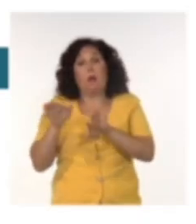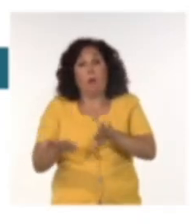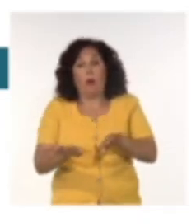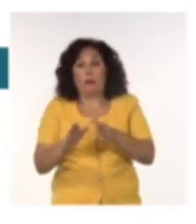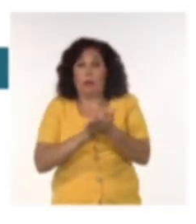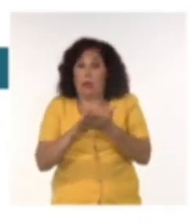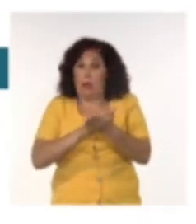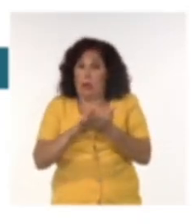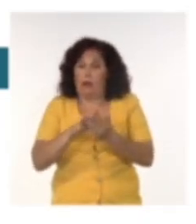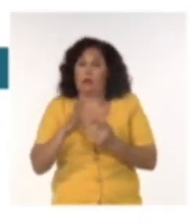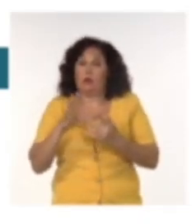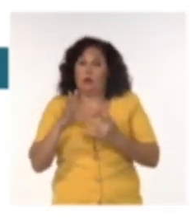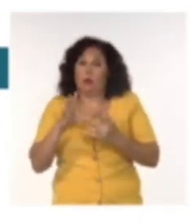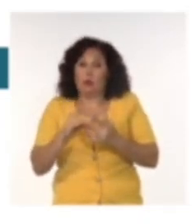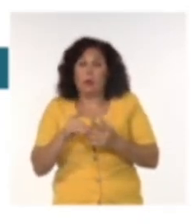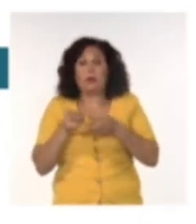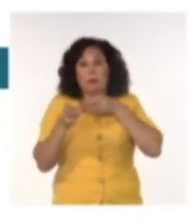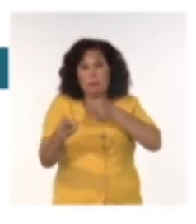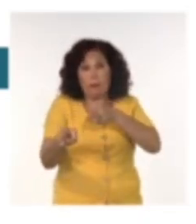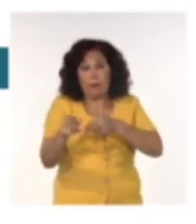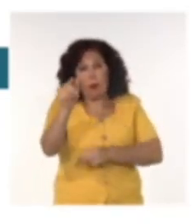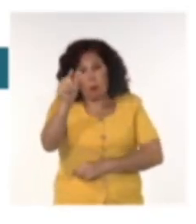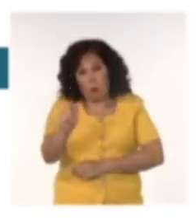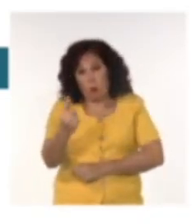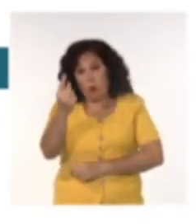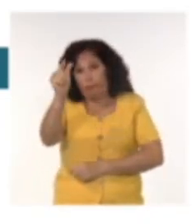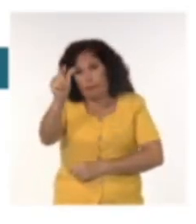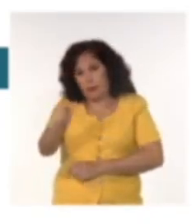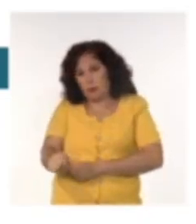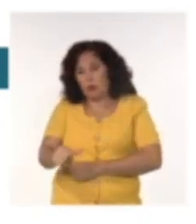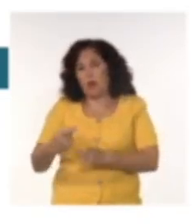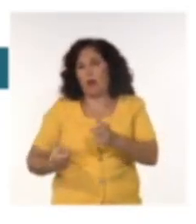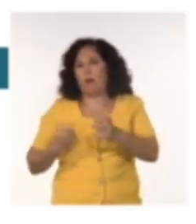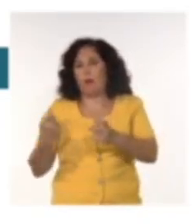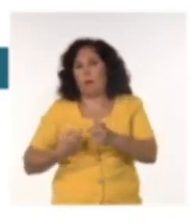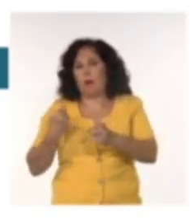el asesinato de Ali Nazid Abd Ali, destacado combatiente de